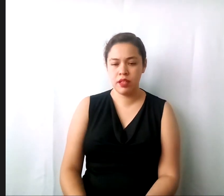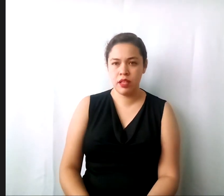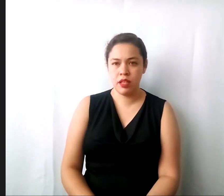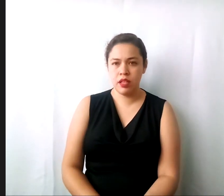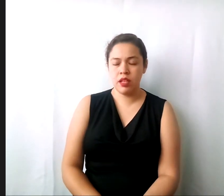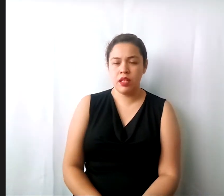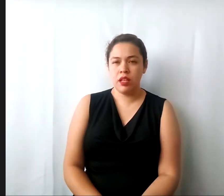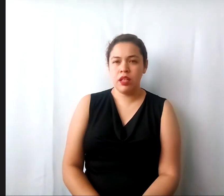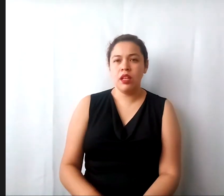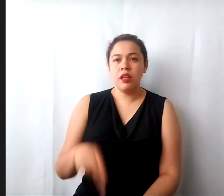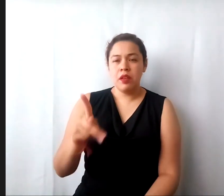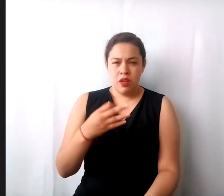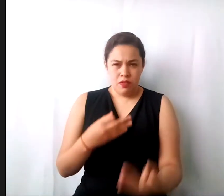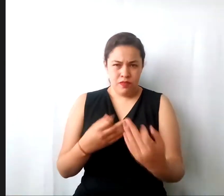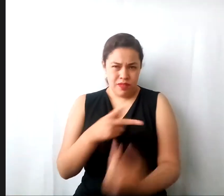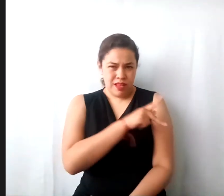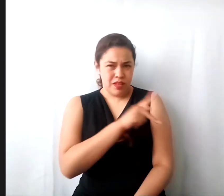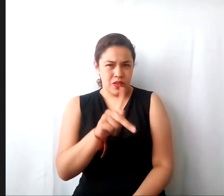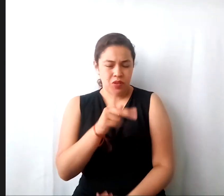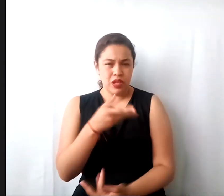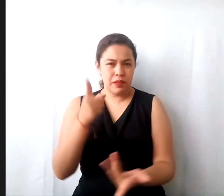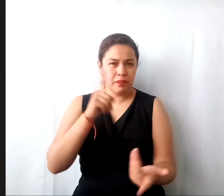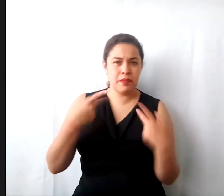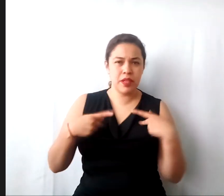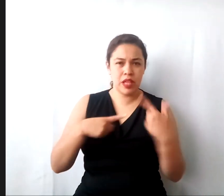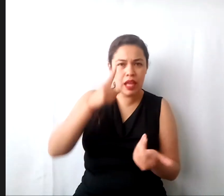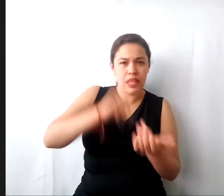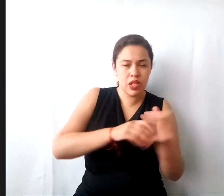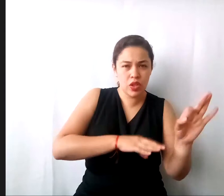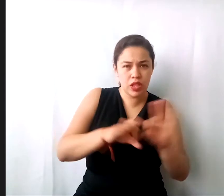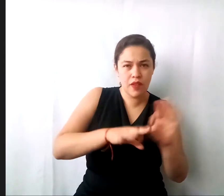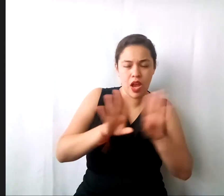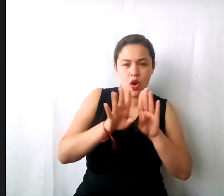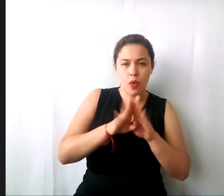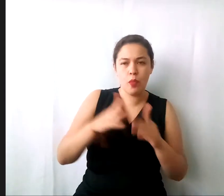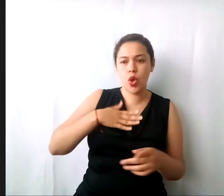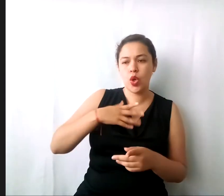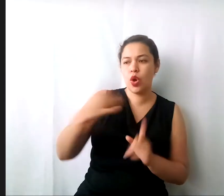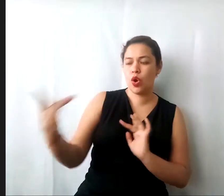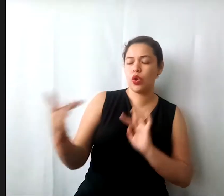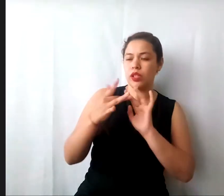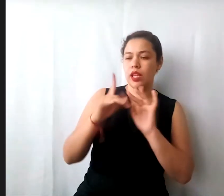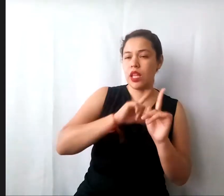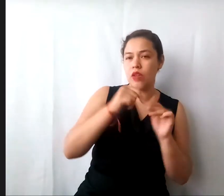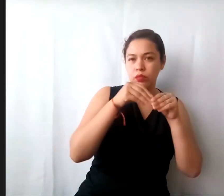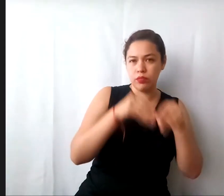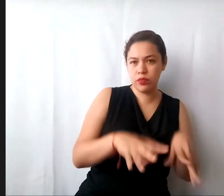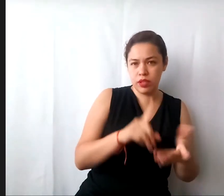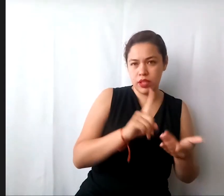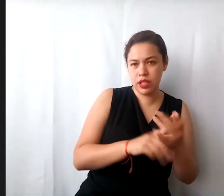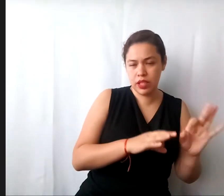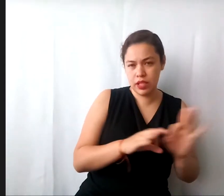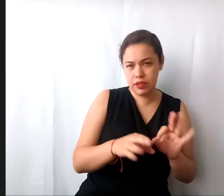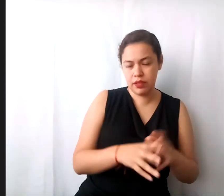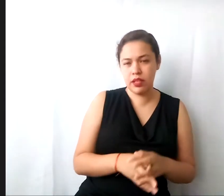bueno, pero a todos los que tengan trabajadores, ¿no? Exacto, a todos los que tengan trabajadores. No. Sí, a